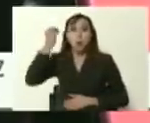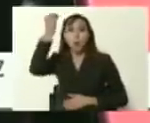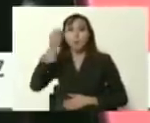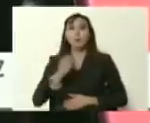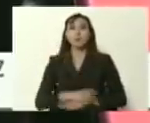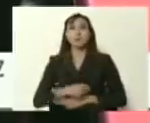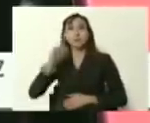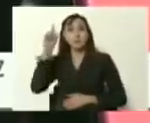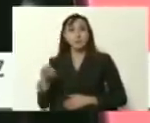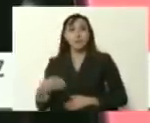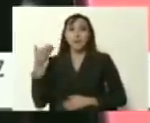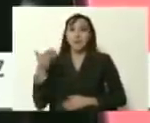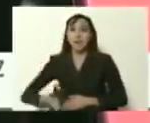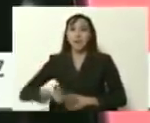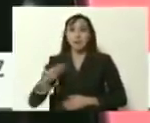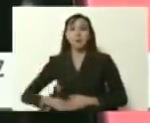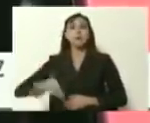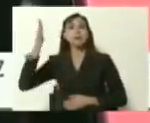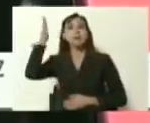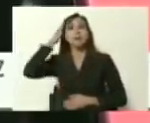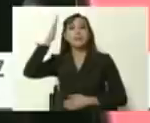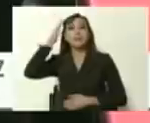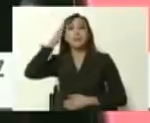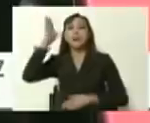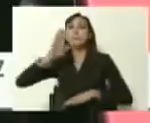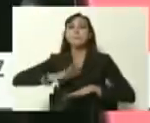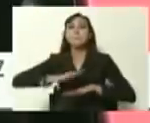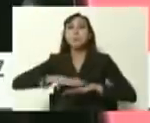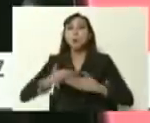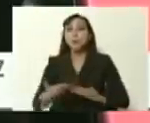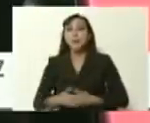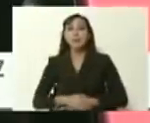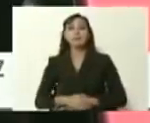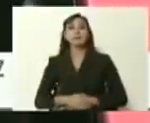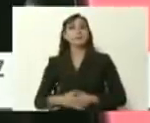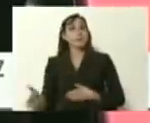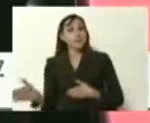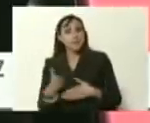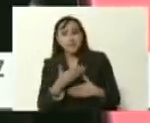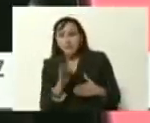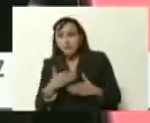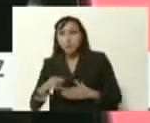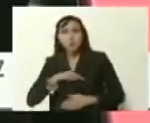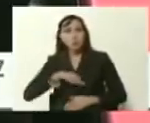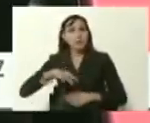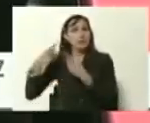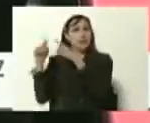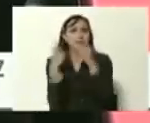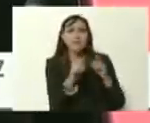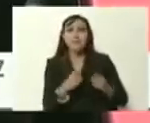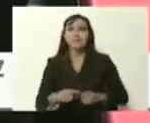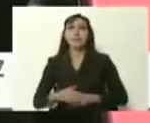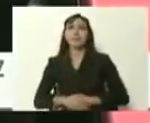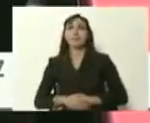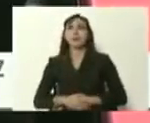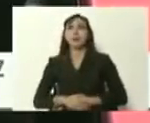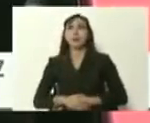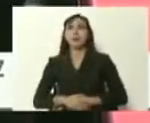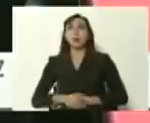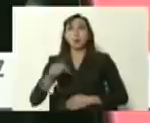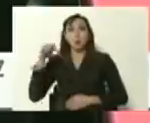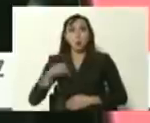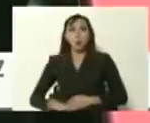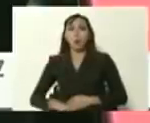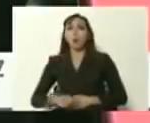y es importante que sepamos que a pesar de nuestras diferencias, yo hoy expreso